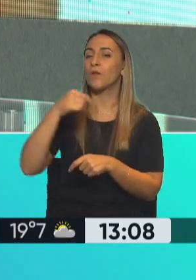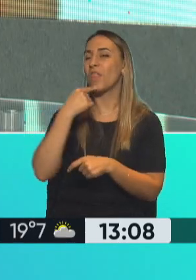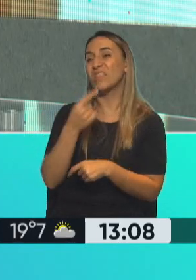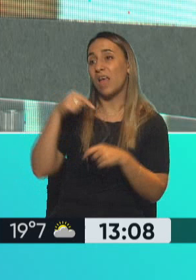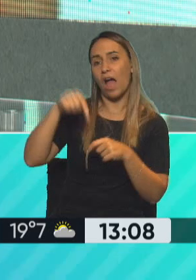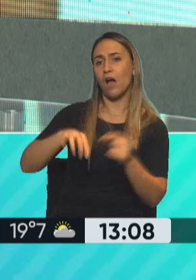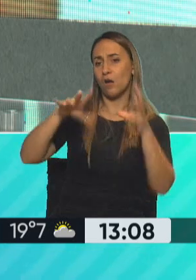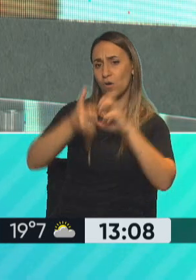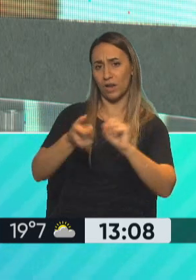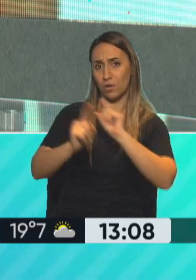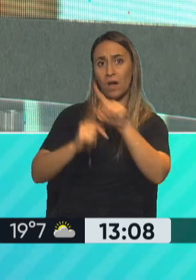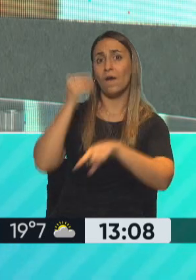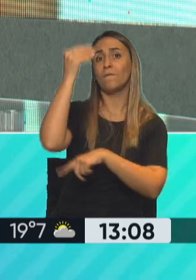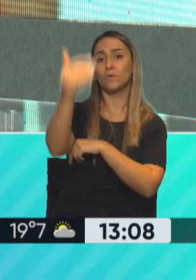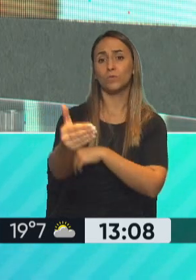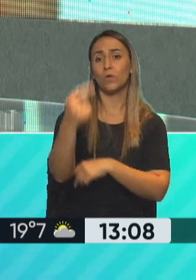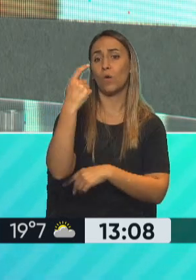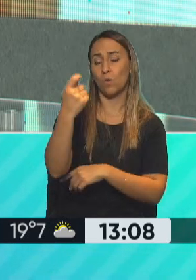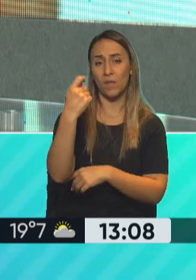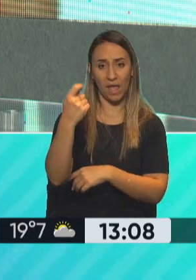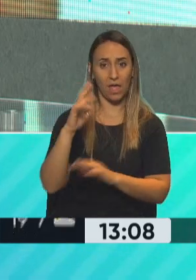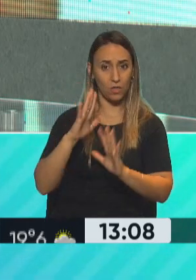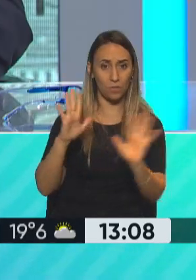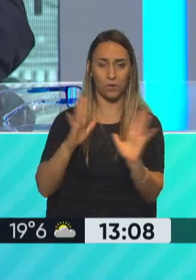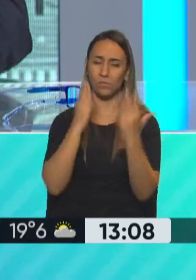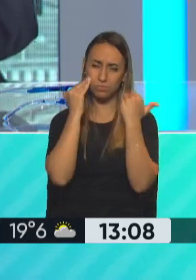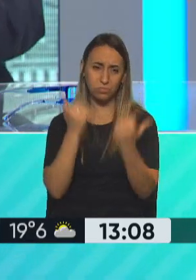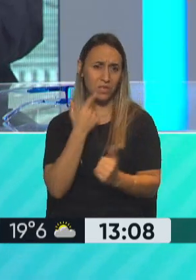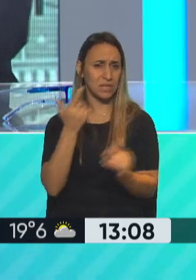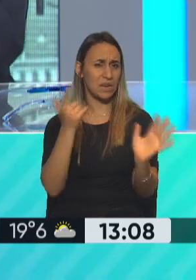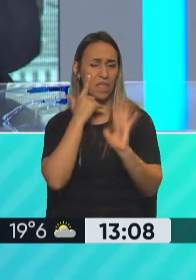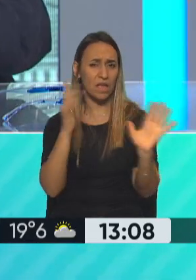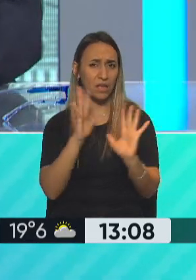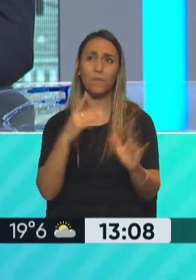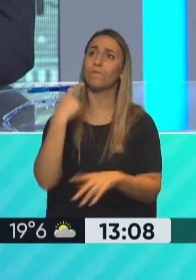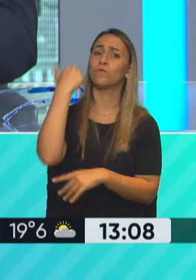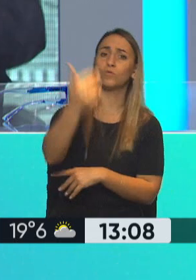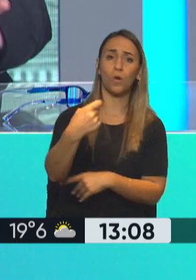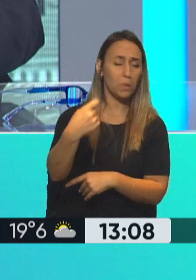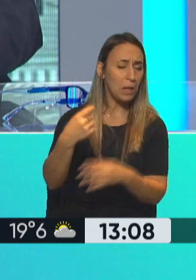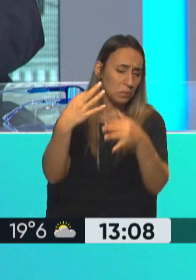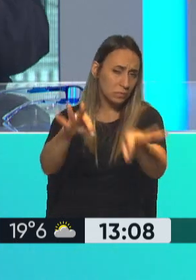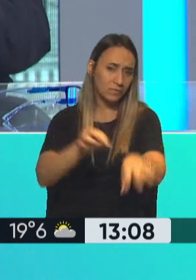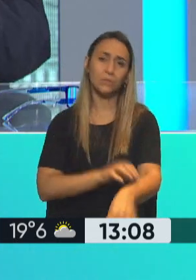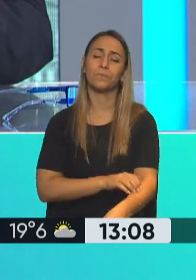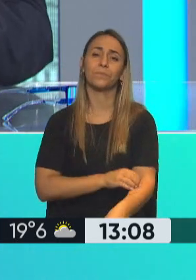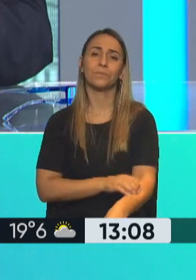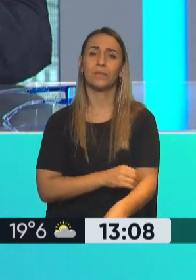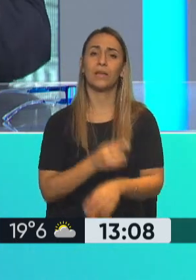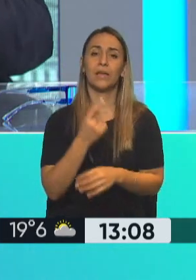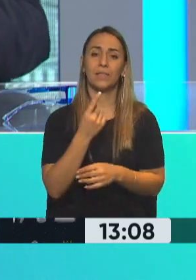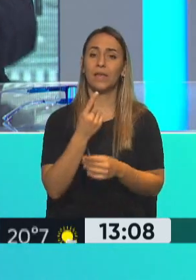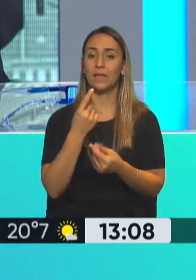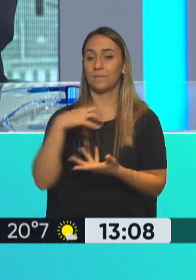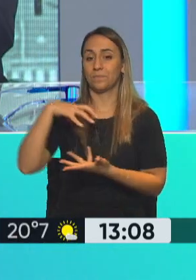futuro para futuros jubilados. Claro, ¿Esto determinó finalmente la UBA que no es así? Claro, porque lo que explican es que en ningún caso del Fondo de Garantía de